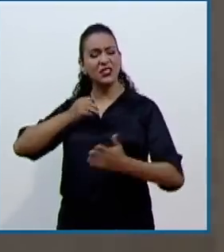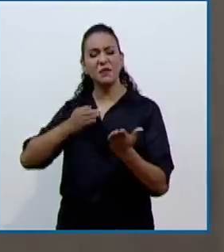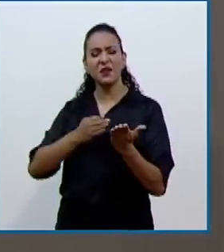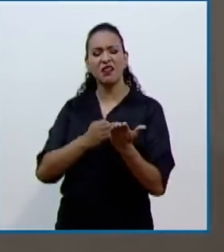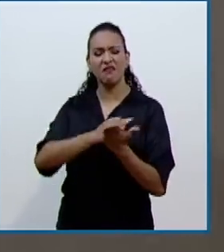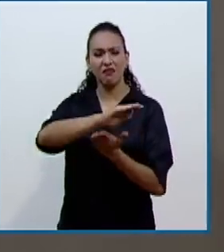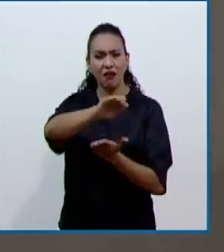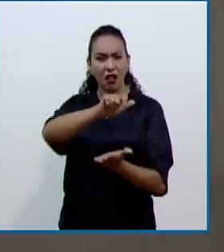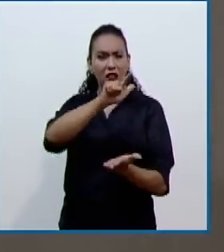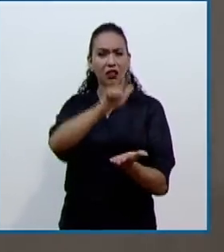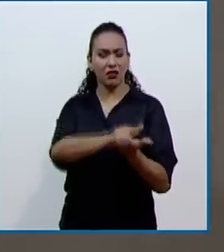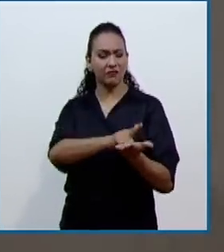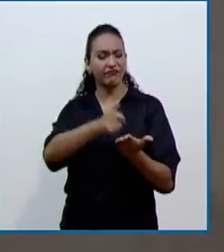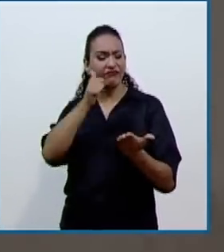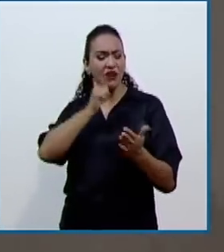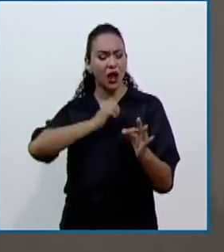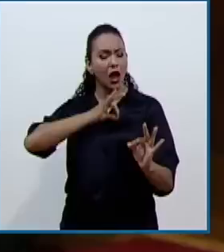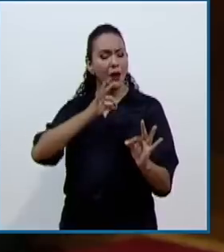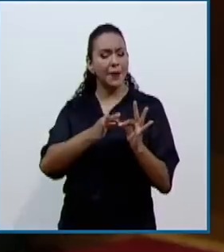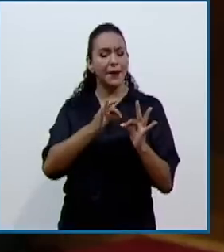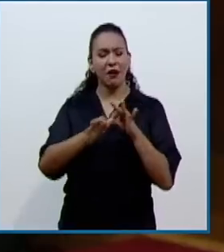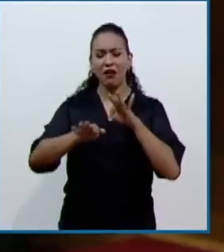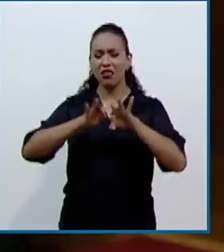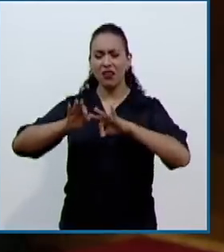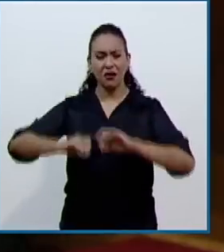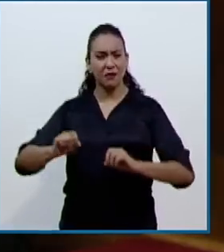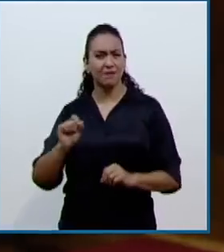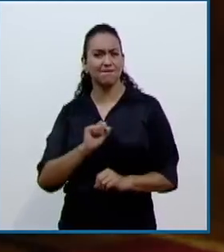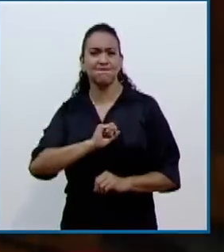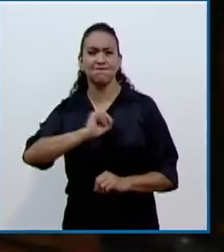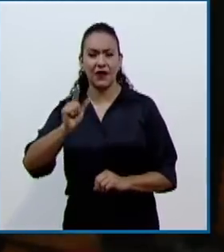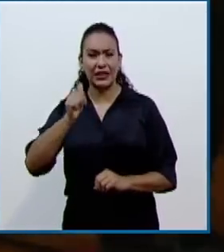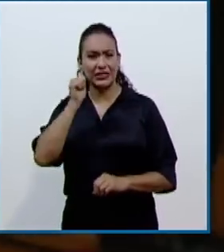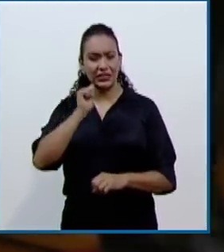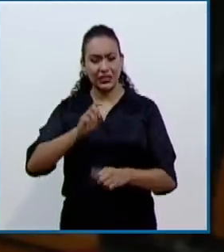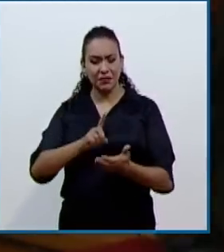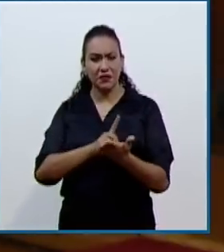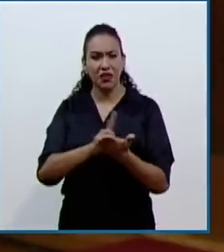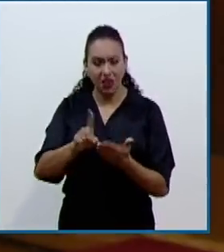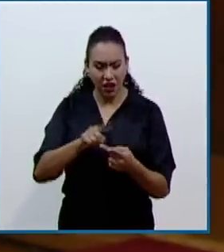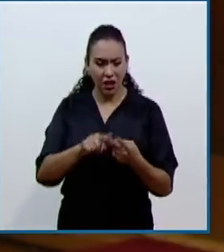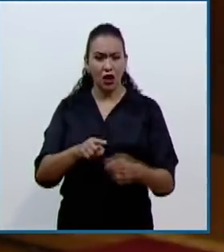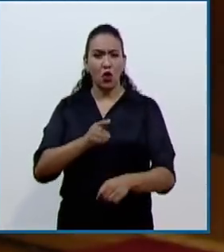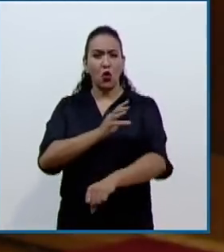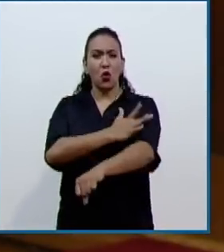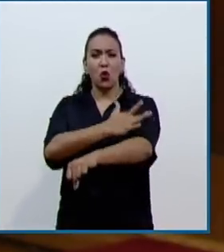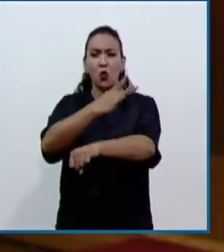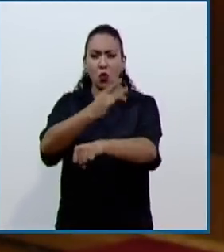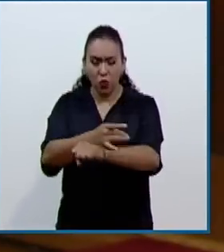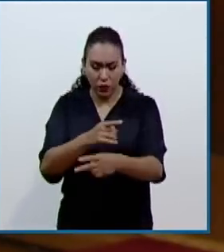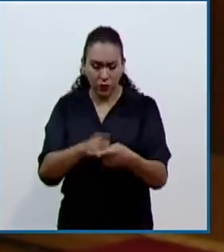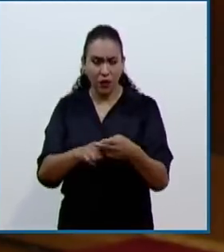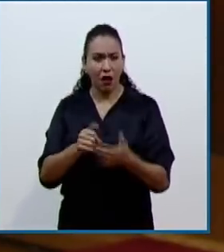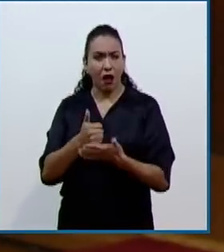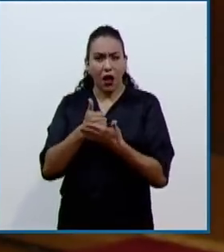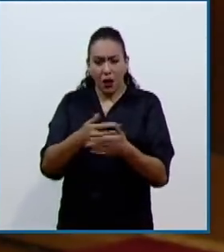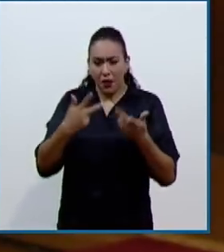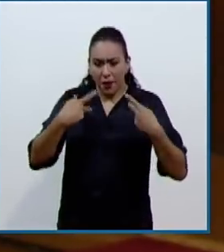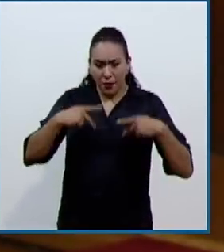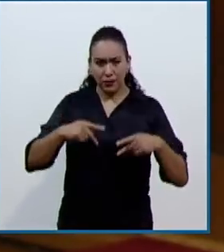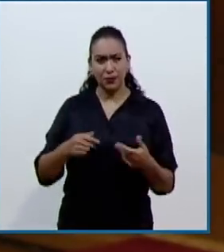convicción de siempre haber desempeñado mis funciones con la independencia, honestidad, imparcialidad,